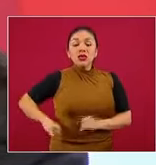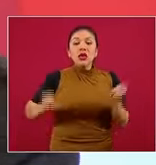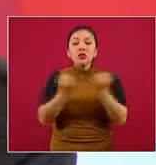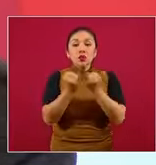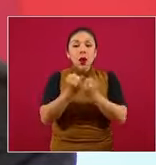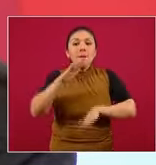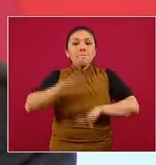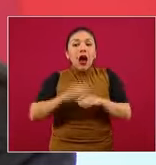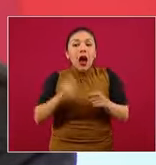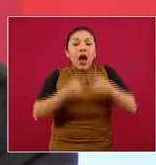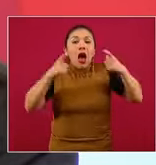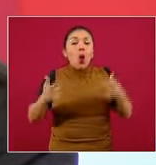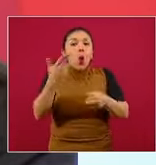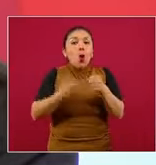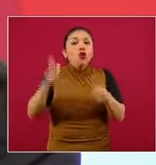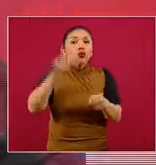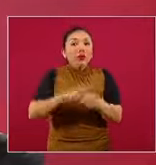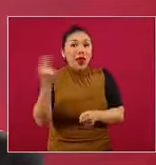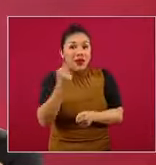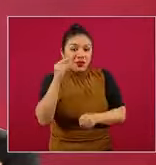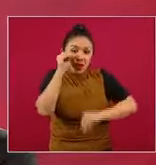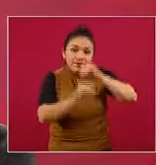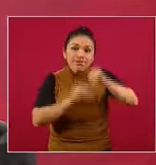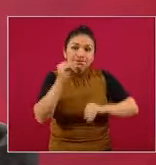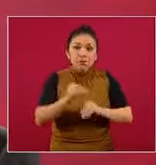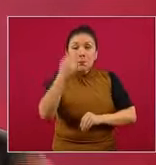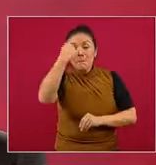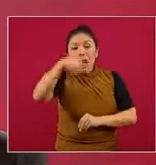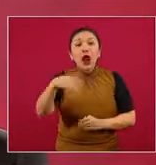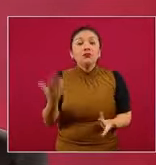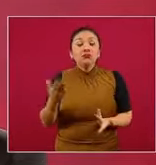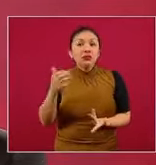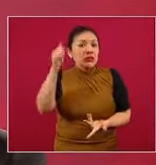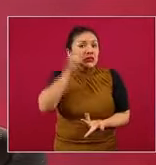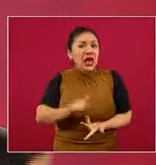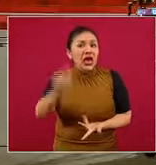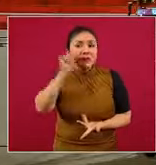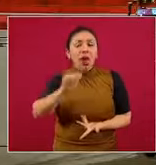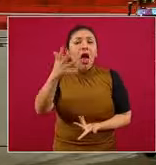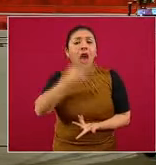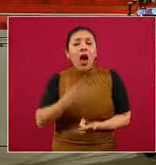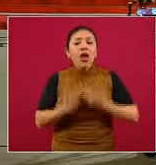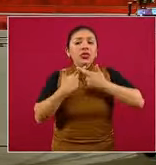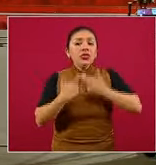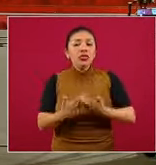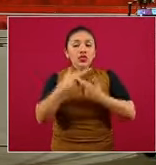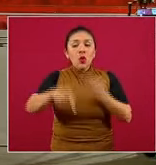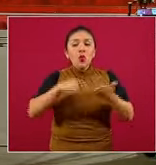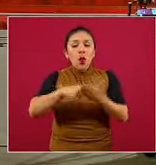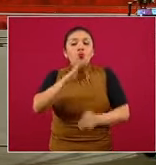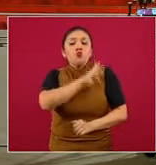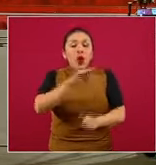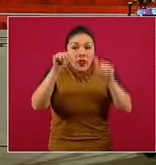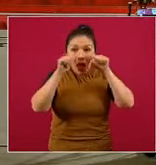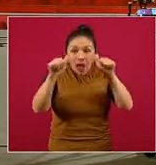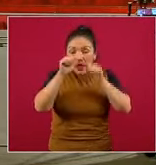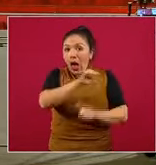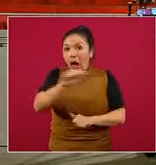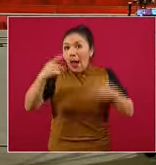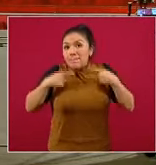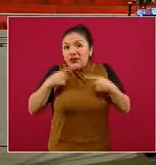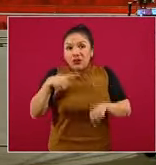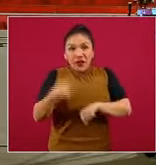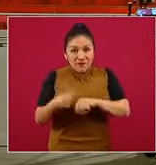la capacidad hospitalaria para que en todo momento exista disponibilidad de atender a las personas